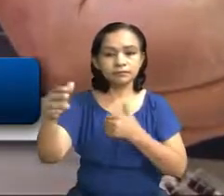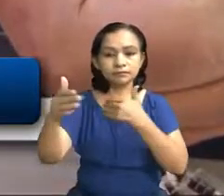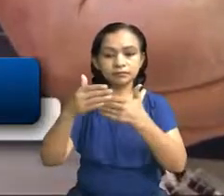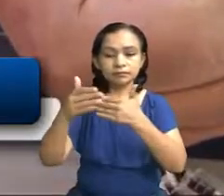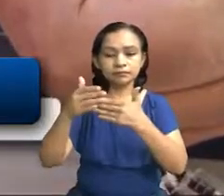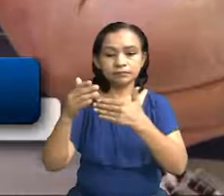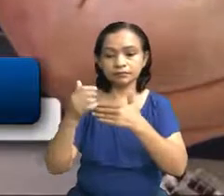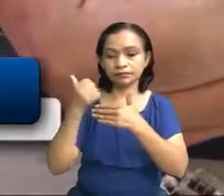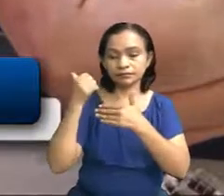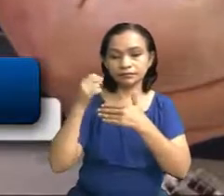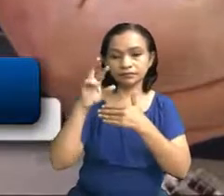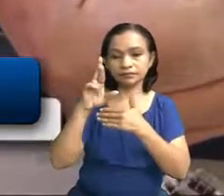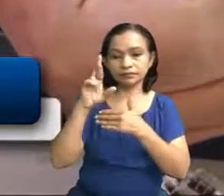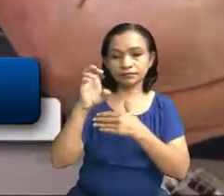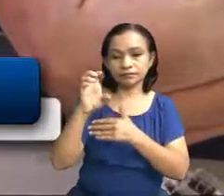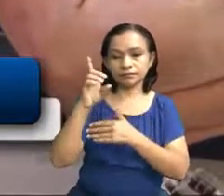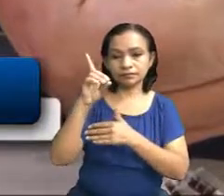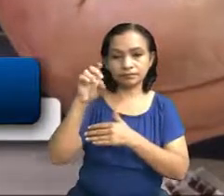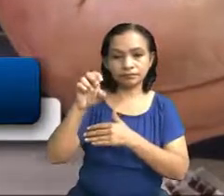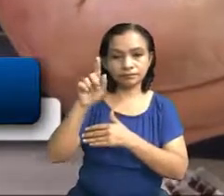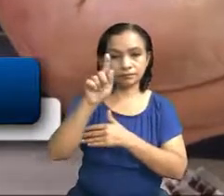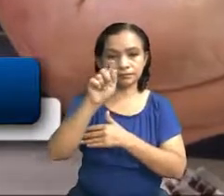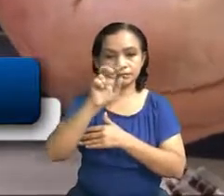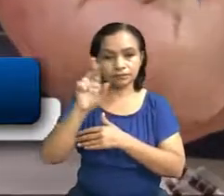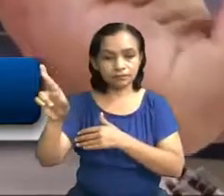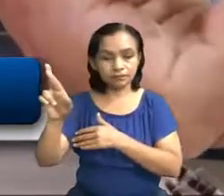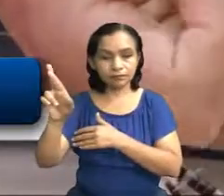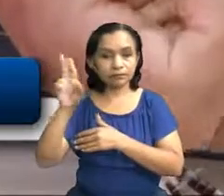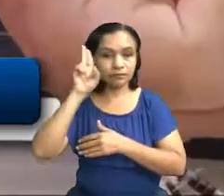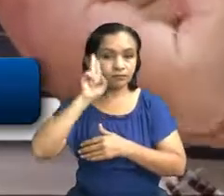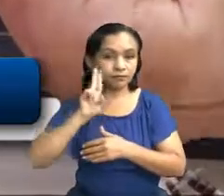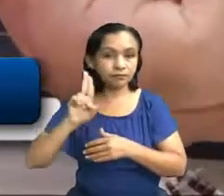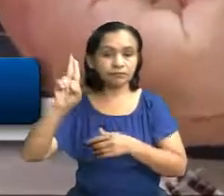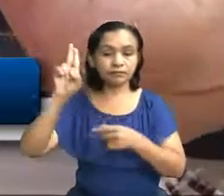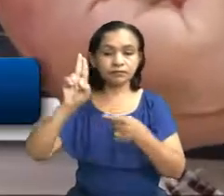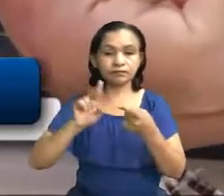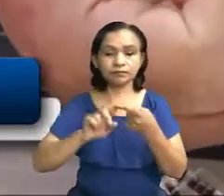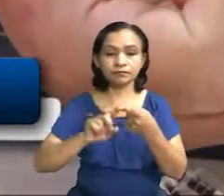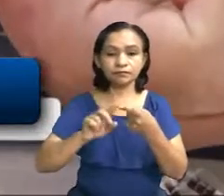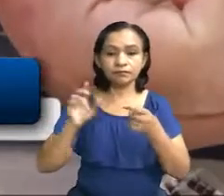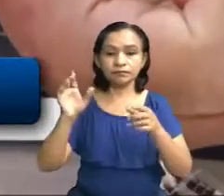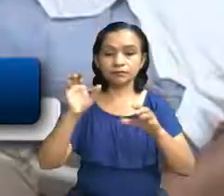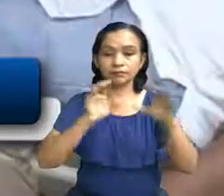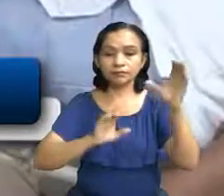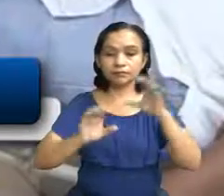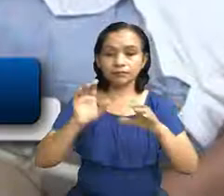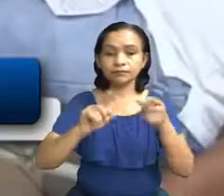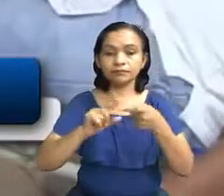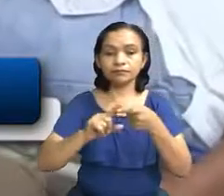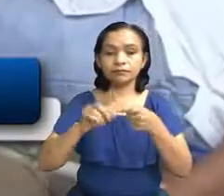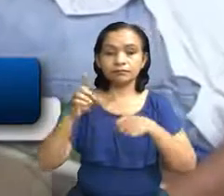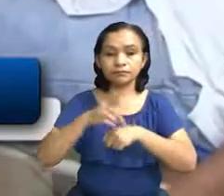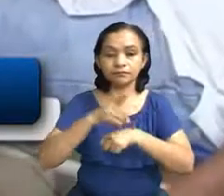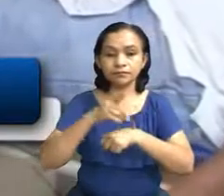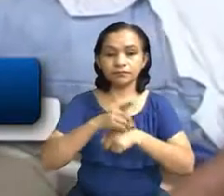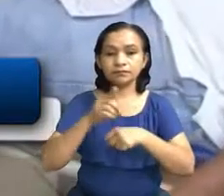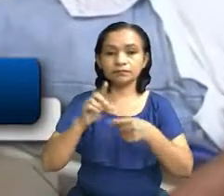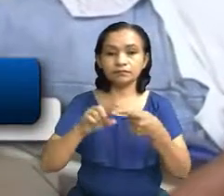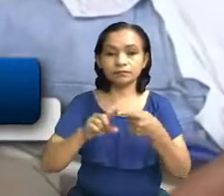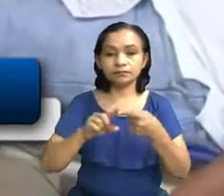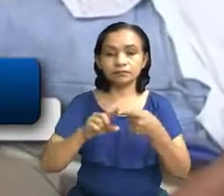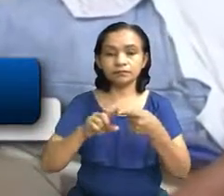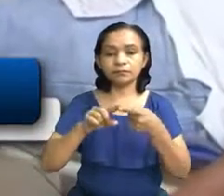Redentor, acá en Managua. En la Universidad de Ciencias Médicas también estamos en Vía Fontana. En